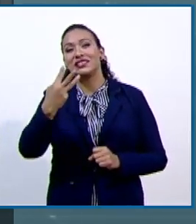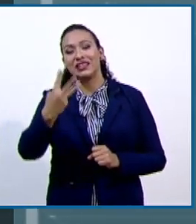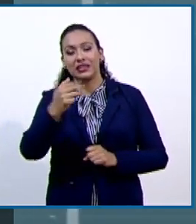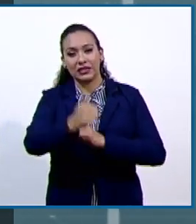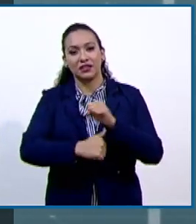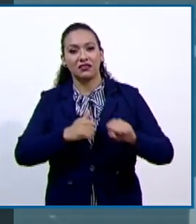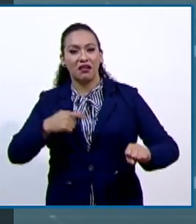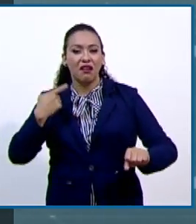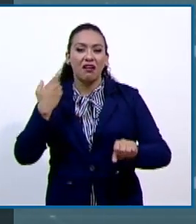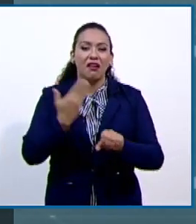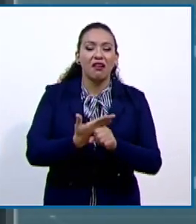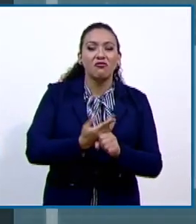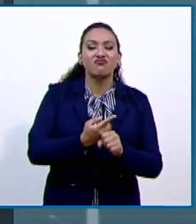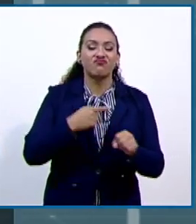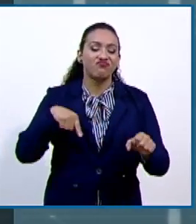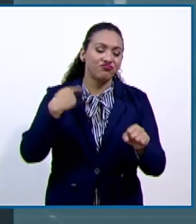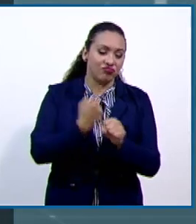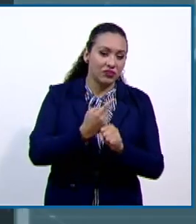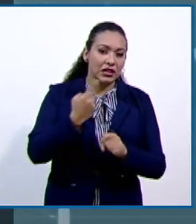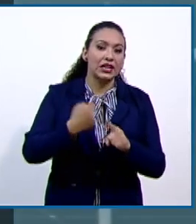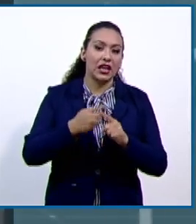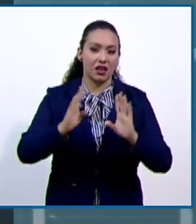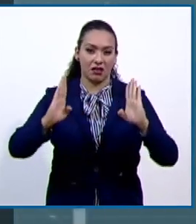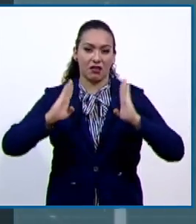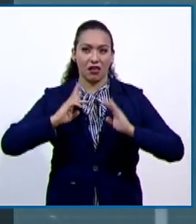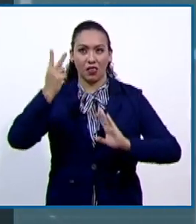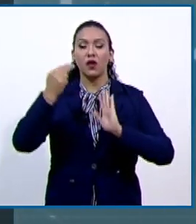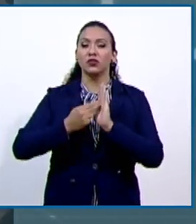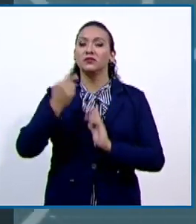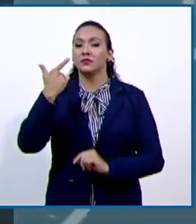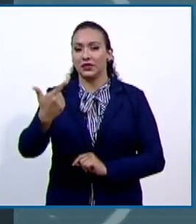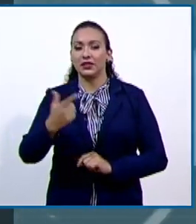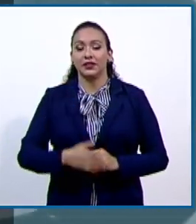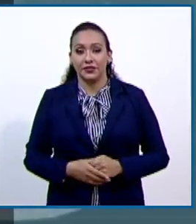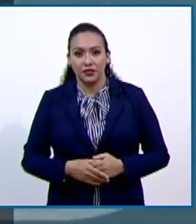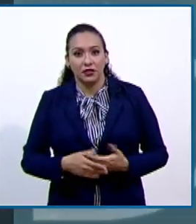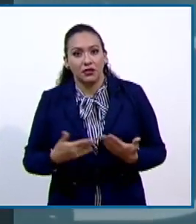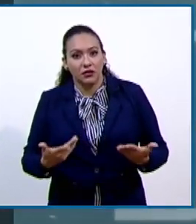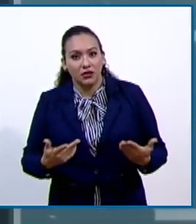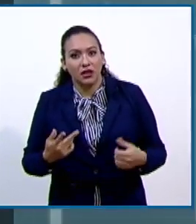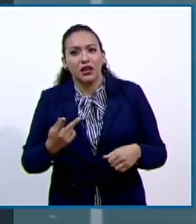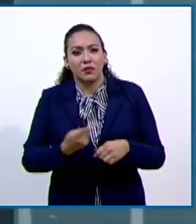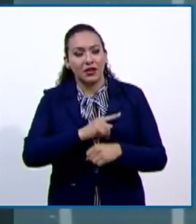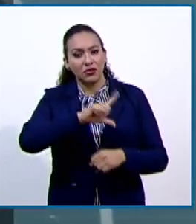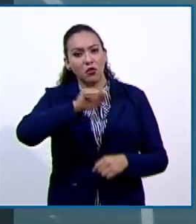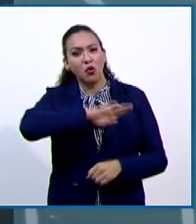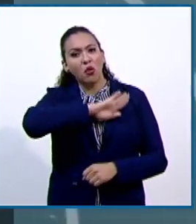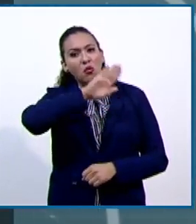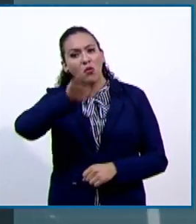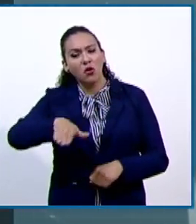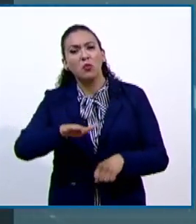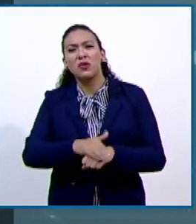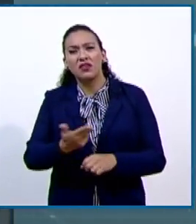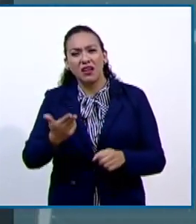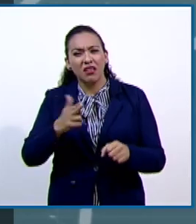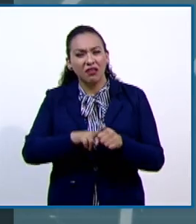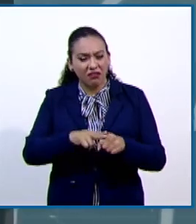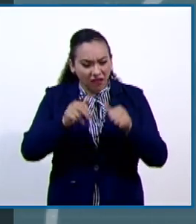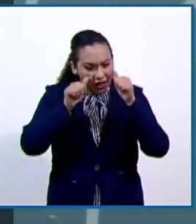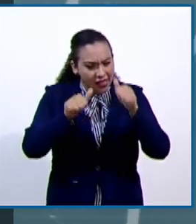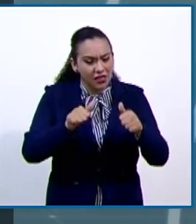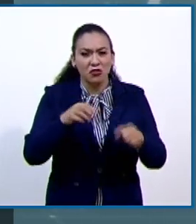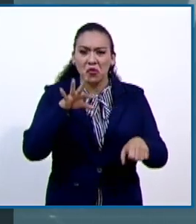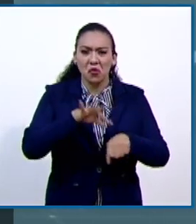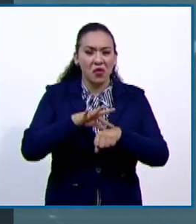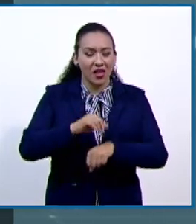años por parte de elementos del ejército en 2007 y su subsecuente muerte ante la falta de atención médica